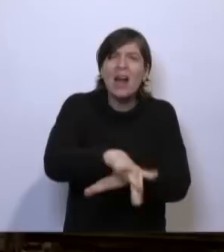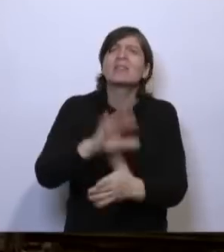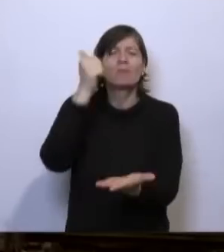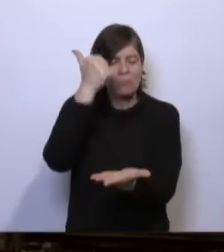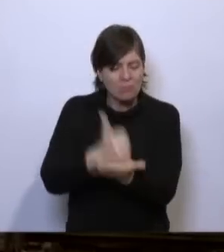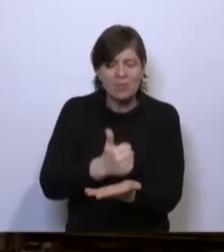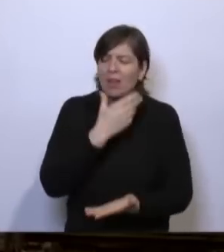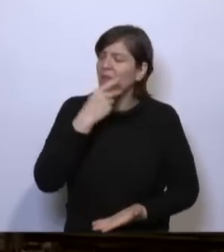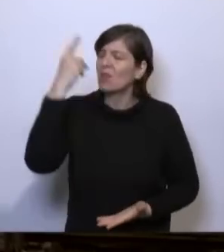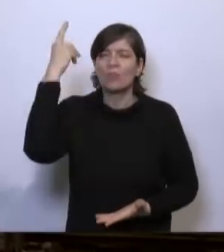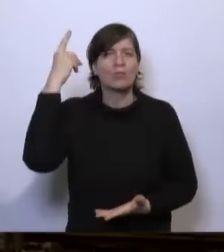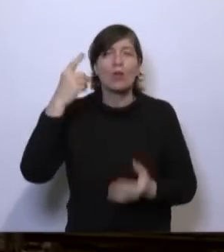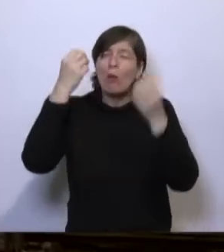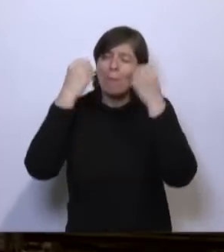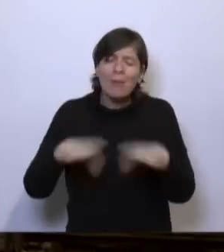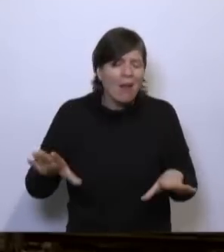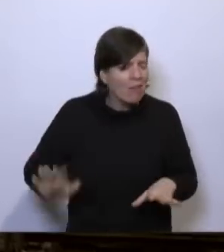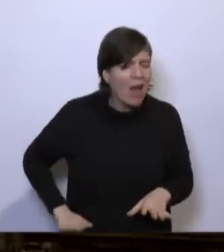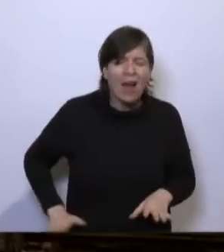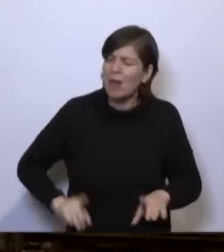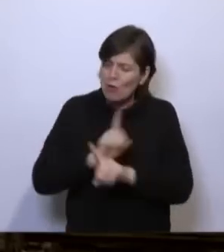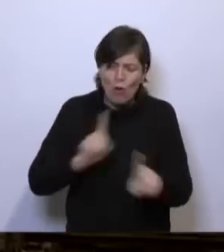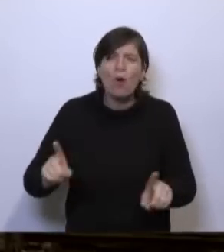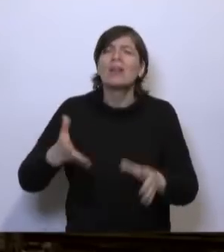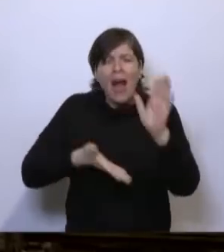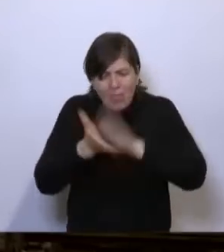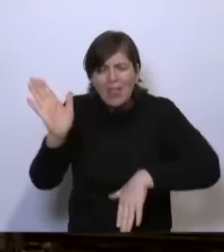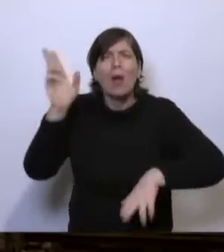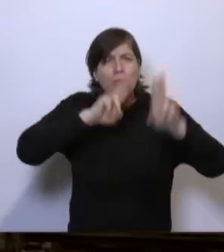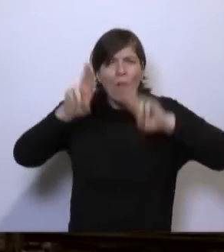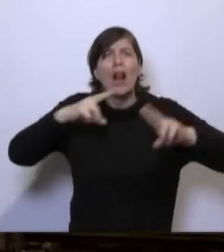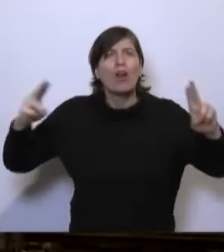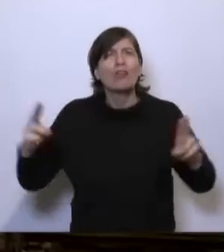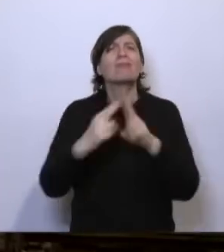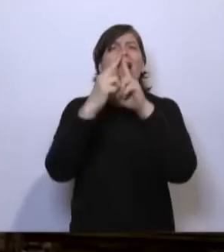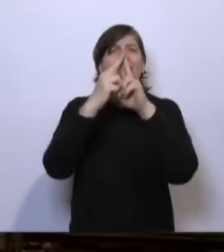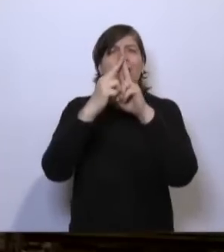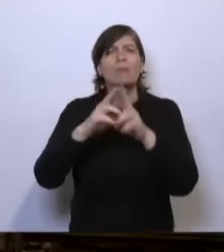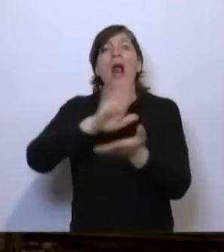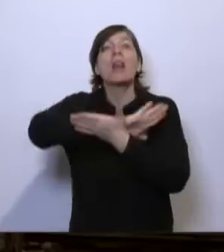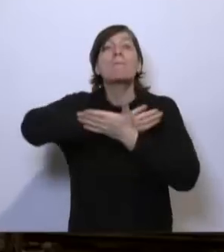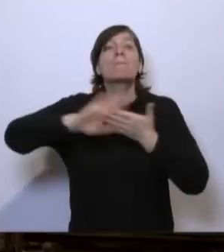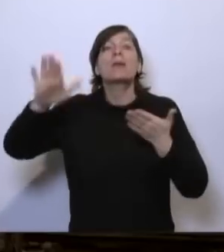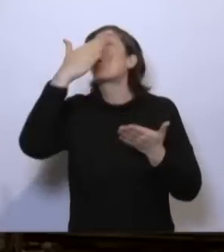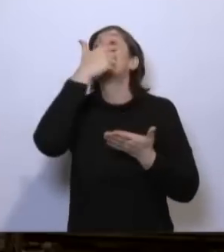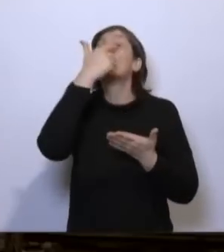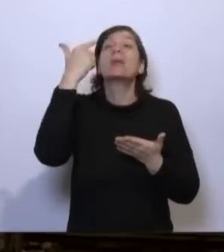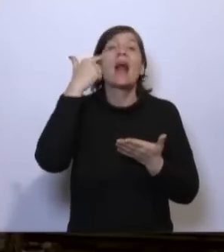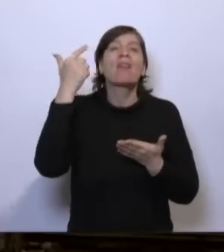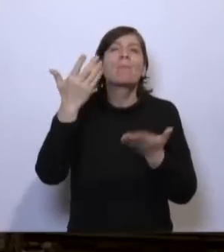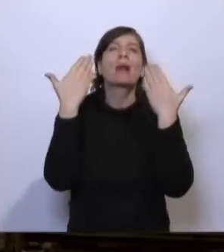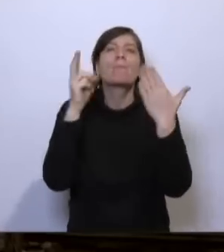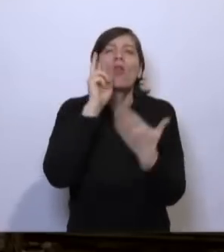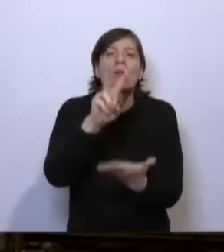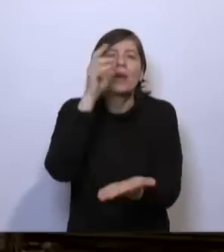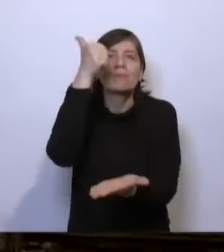nosotros. No pierdas las ganas de salir a buscarlo y encontrarlo. Limpiemos la mirada, porque el Señor